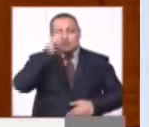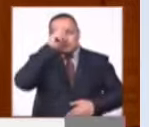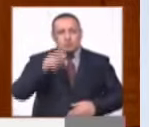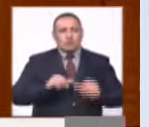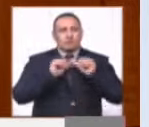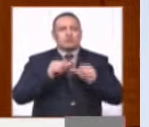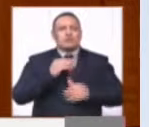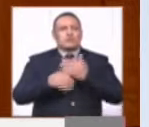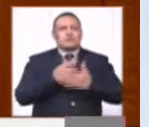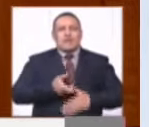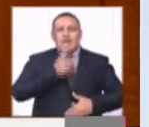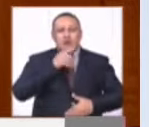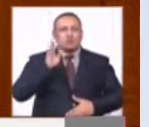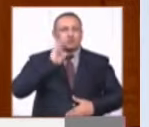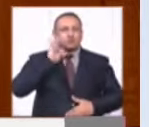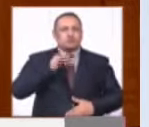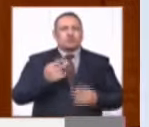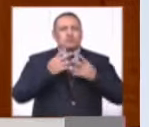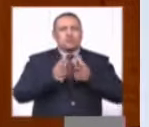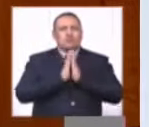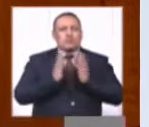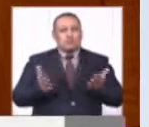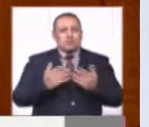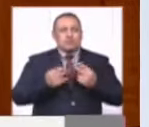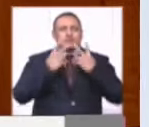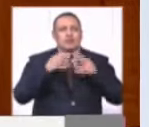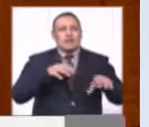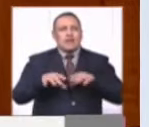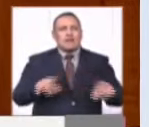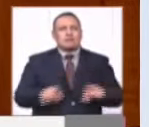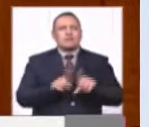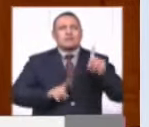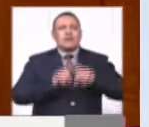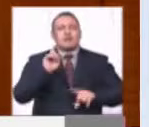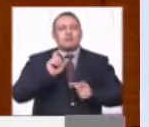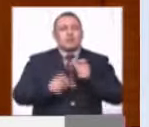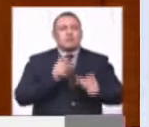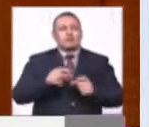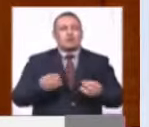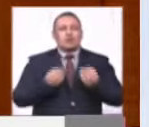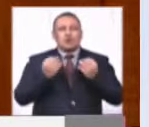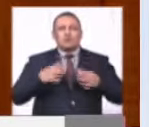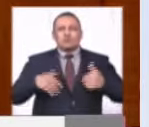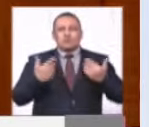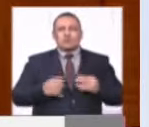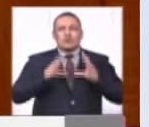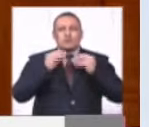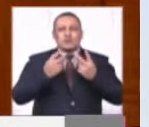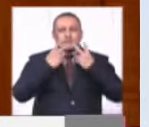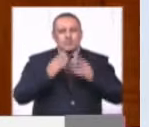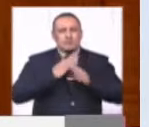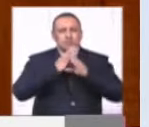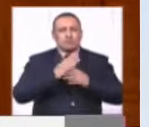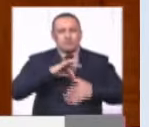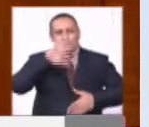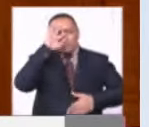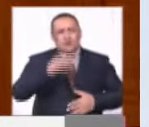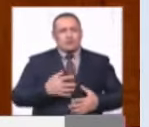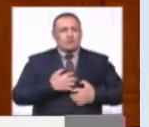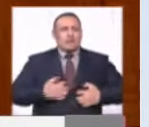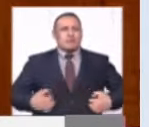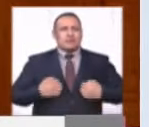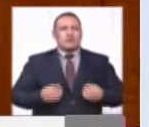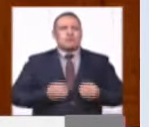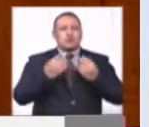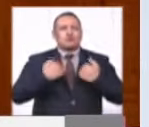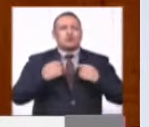seguimos tomando agua contaminada. Por favor, hagamos algo por mi pueblo. ¿Cómo podemos hablar de lucha contra la anemia y desnutrición si